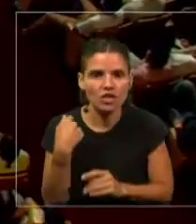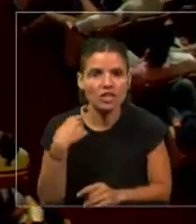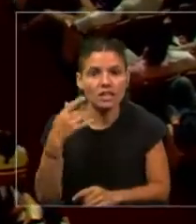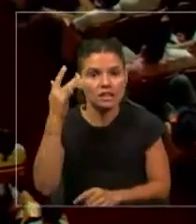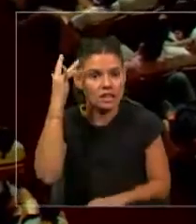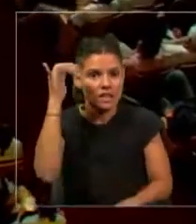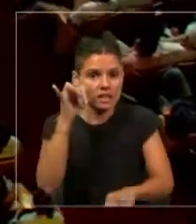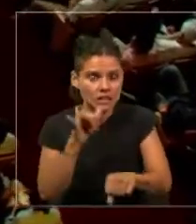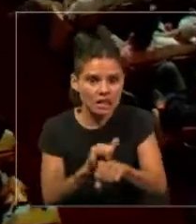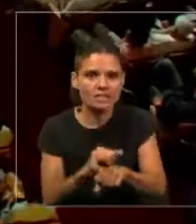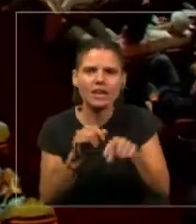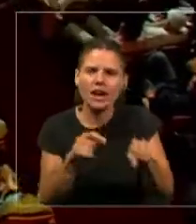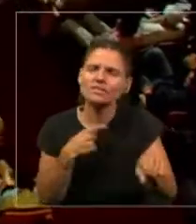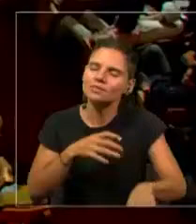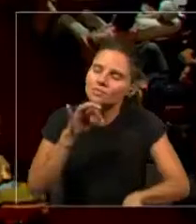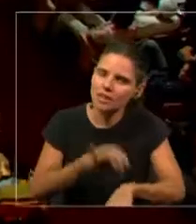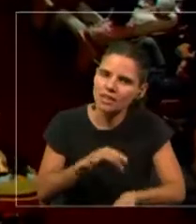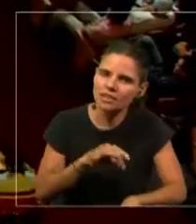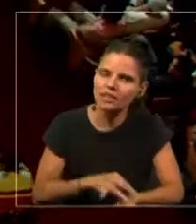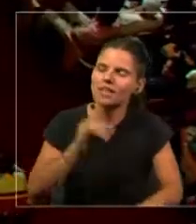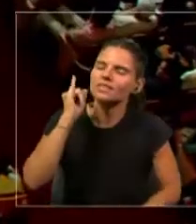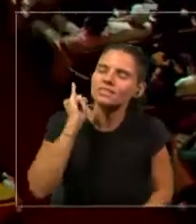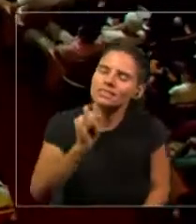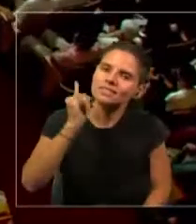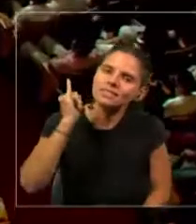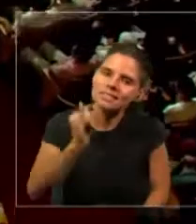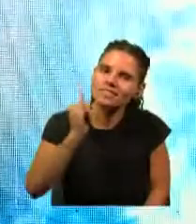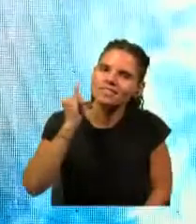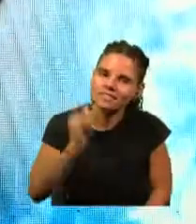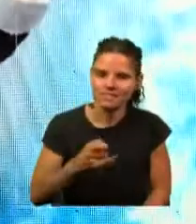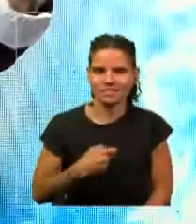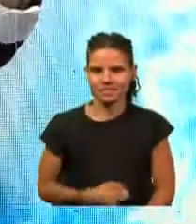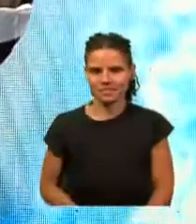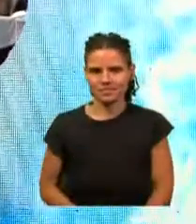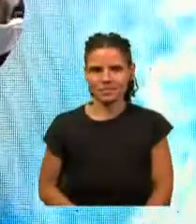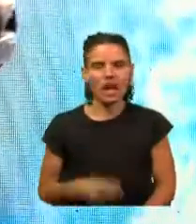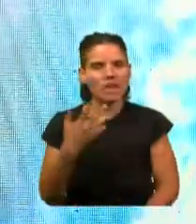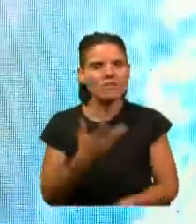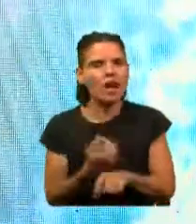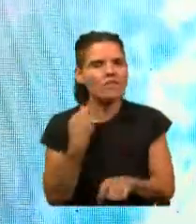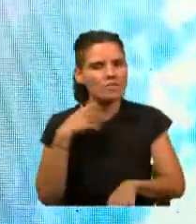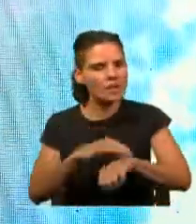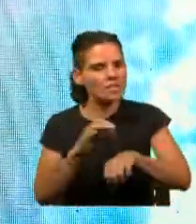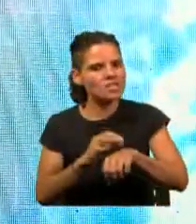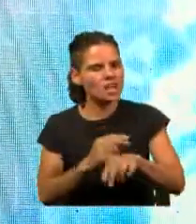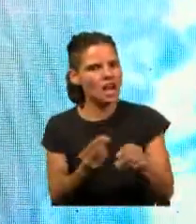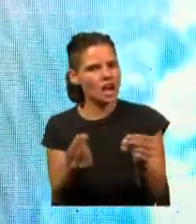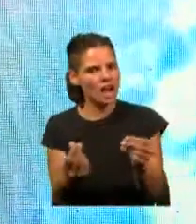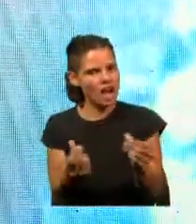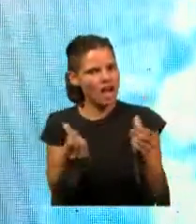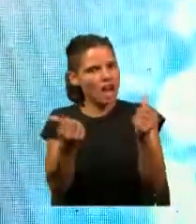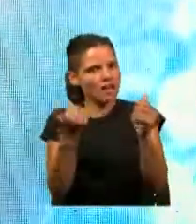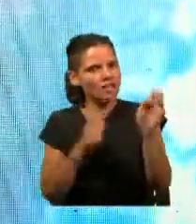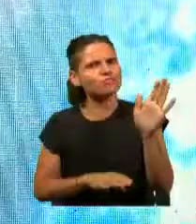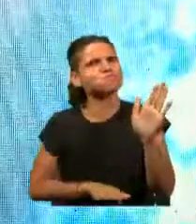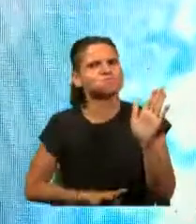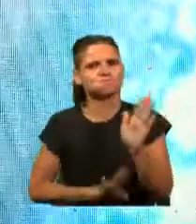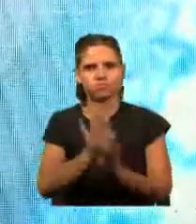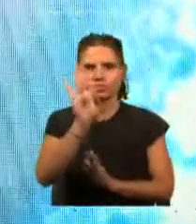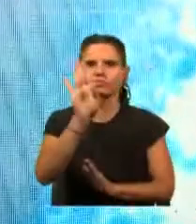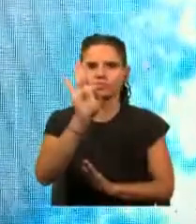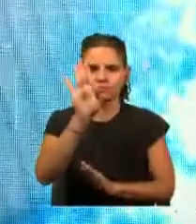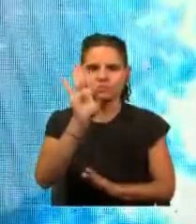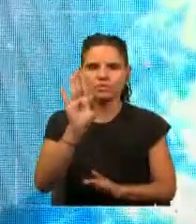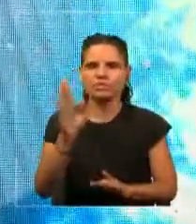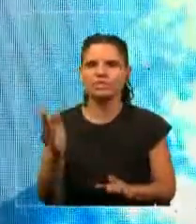la medicina, sí, vamos a dar un salto cualitativo nunca visto antes. Esta es una